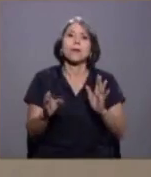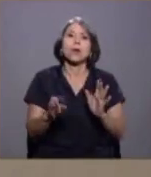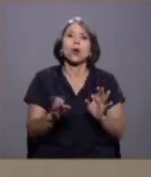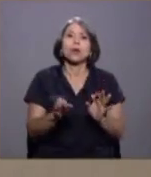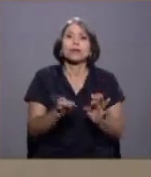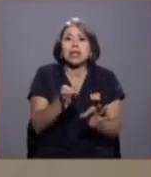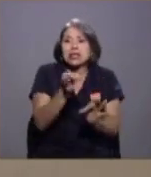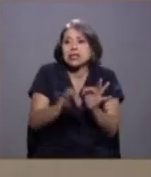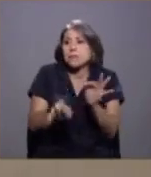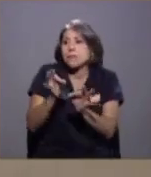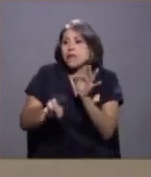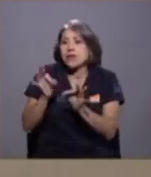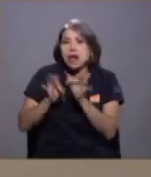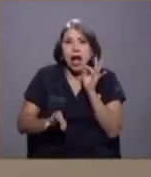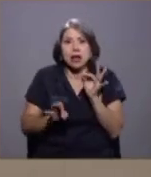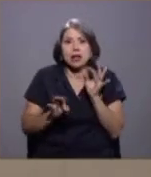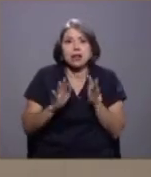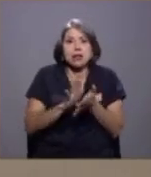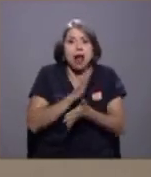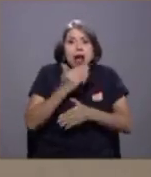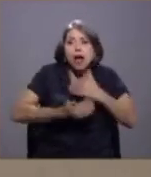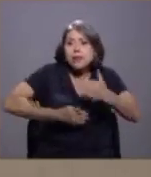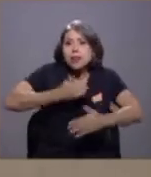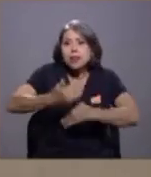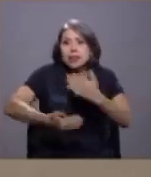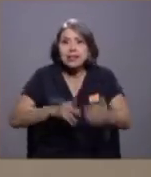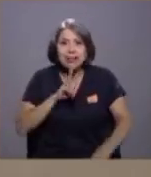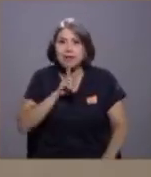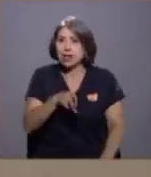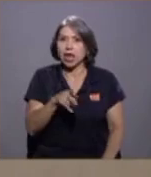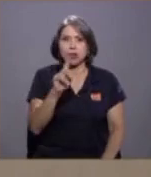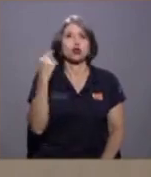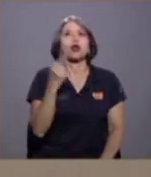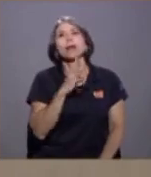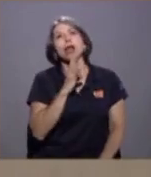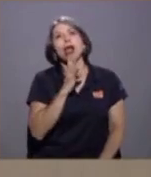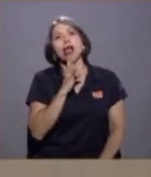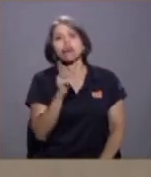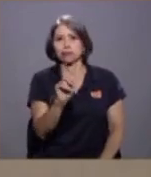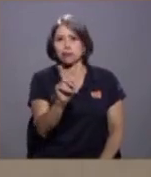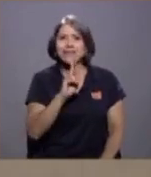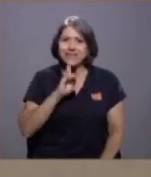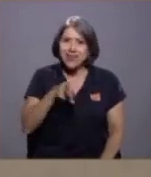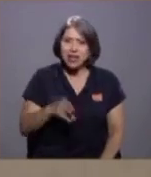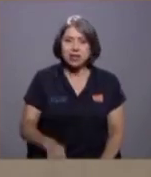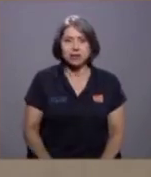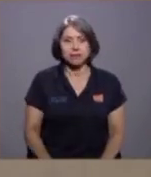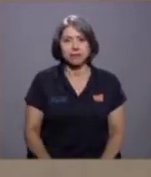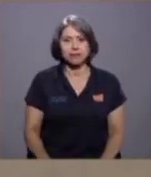simplificar trámites de verdad, no de anuncio, y